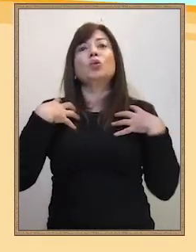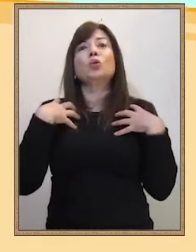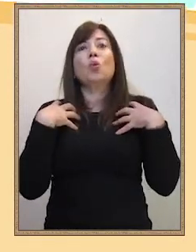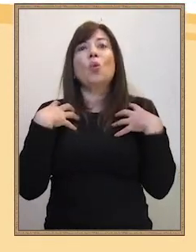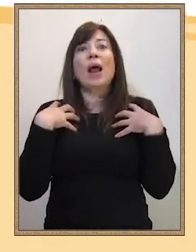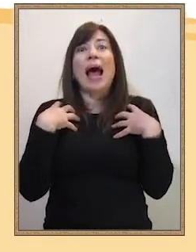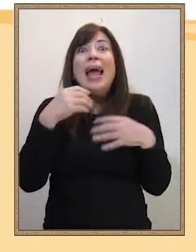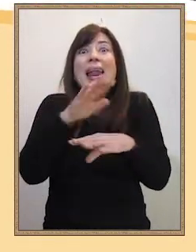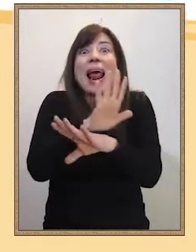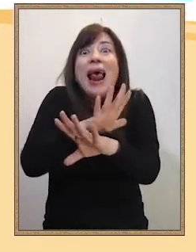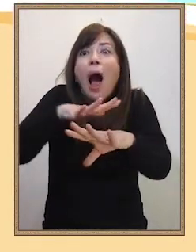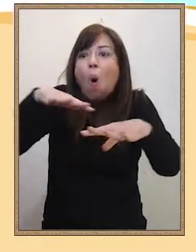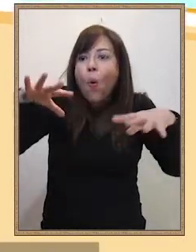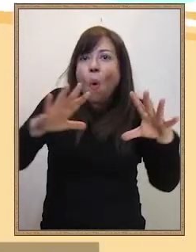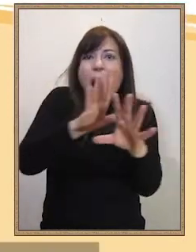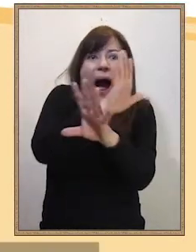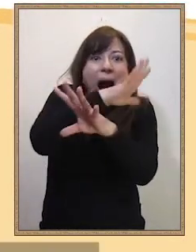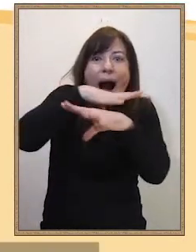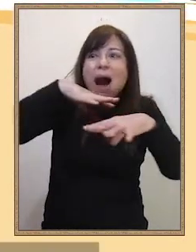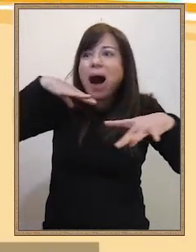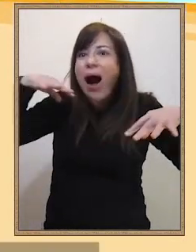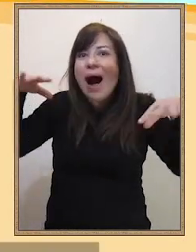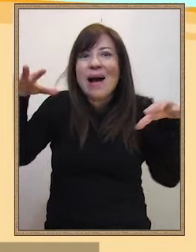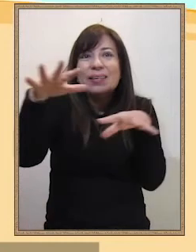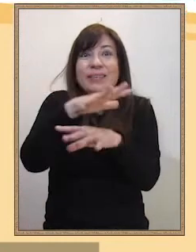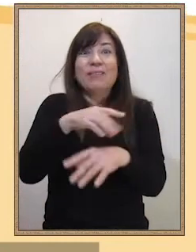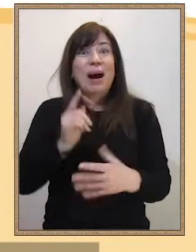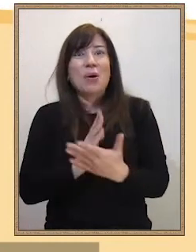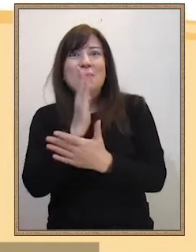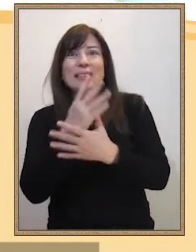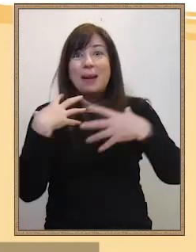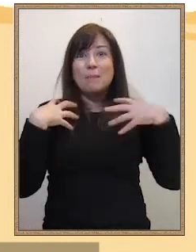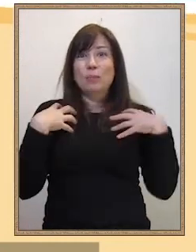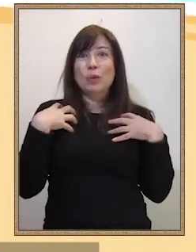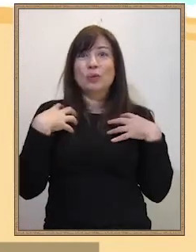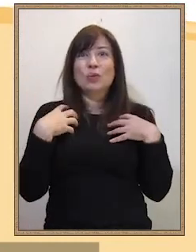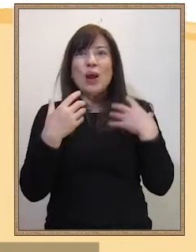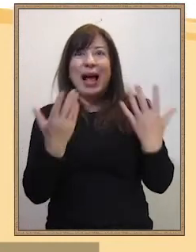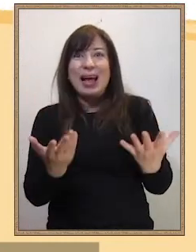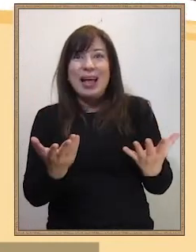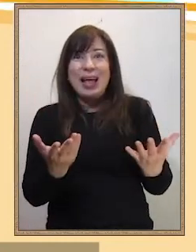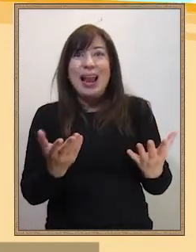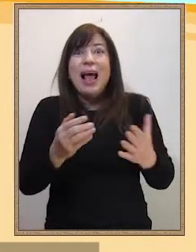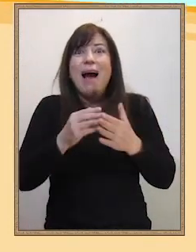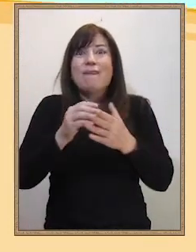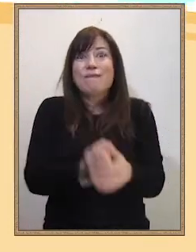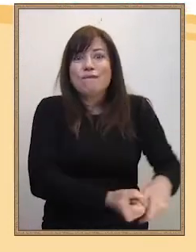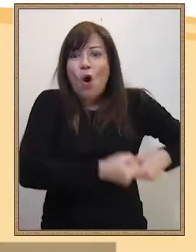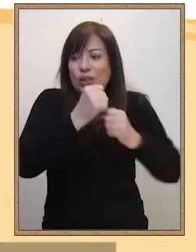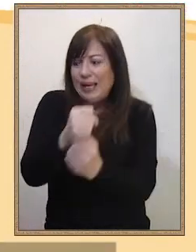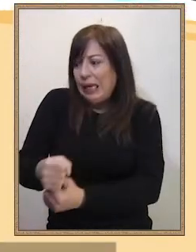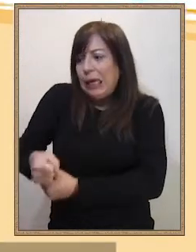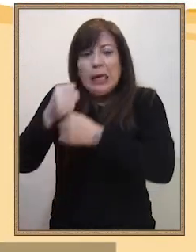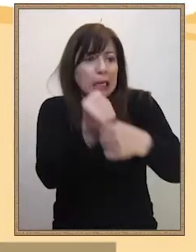están en el agua. Y para esto vamos a empezar con una postura que es el bote. Nos vamos